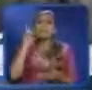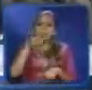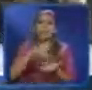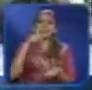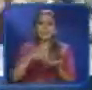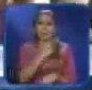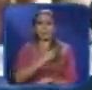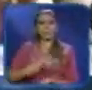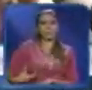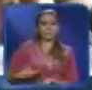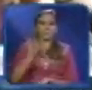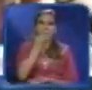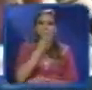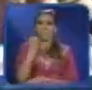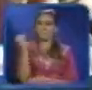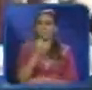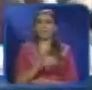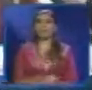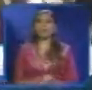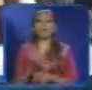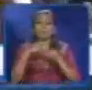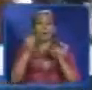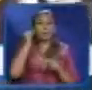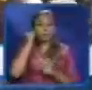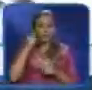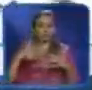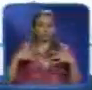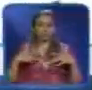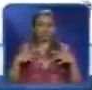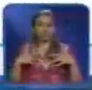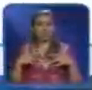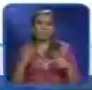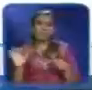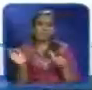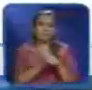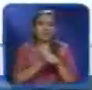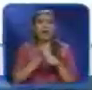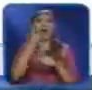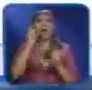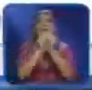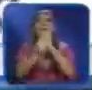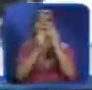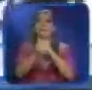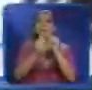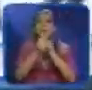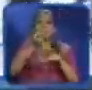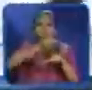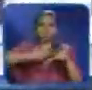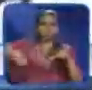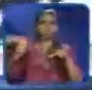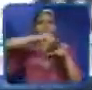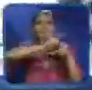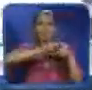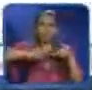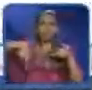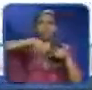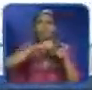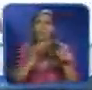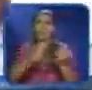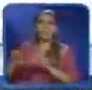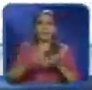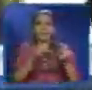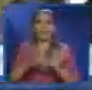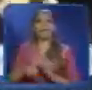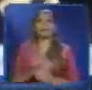de belleza. Sin embargo, descubre el roller derby, un deporte que consiste en patinar alrededor de una pista ovalada.